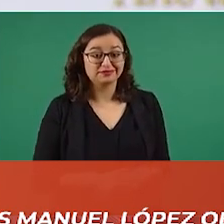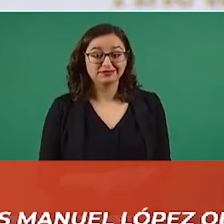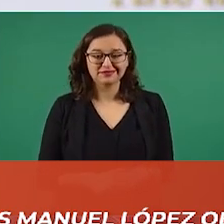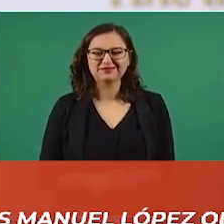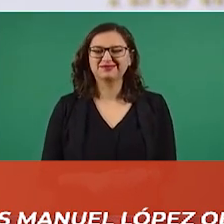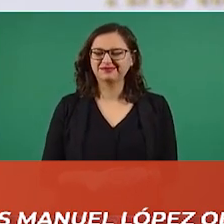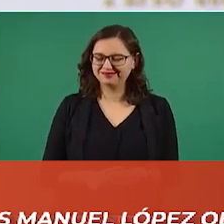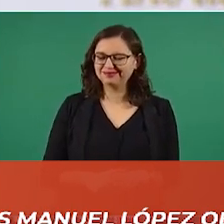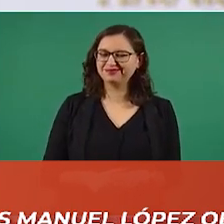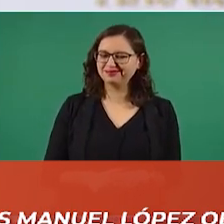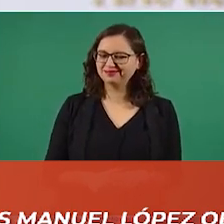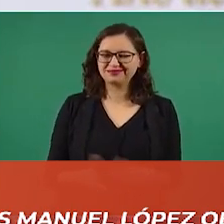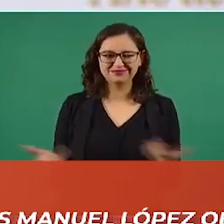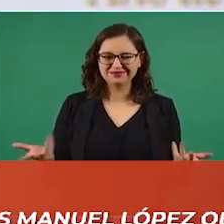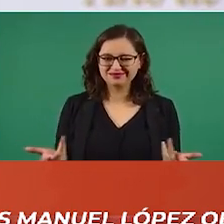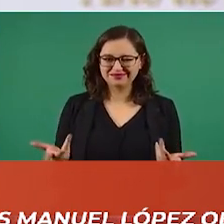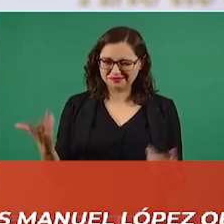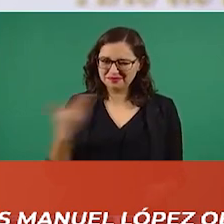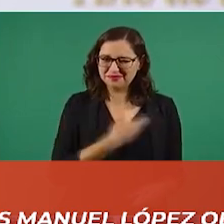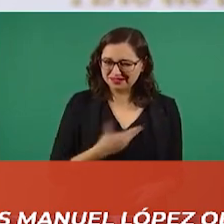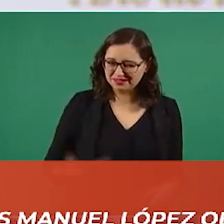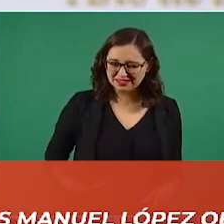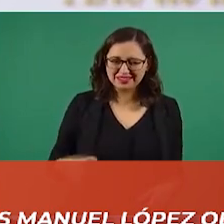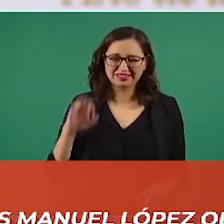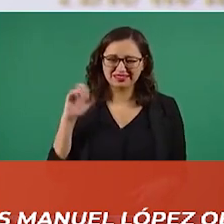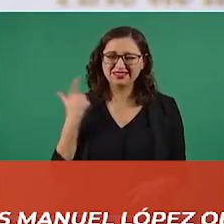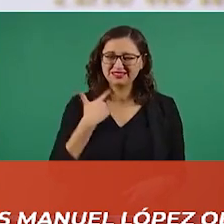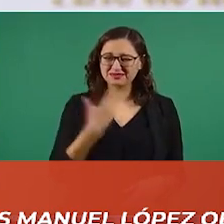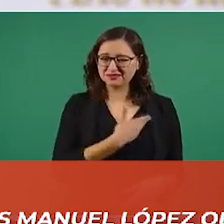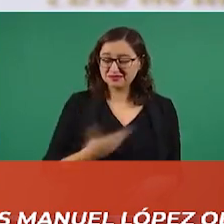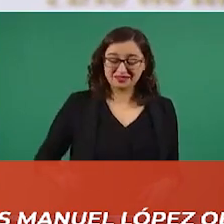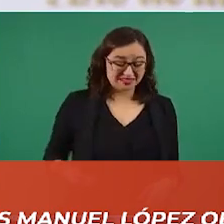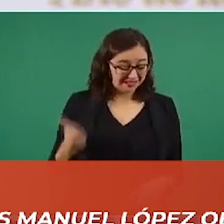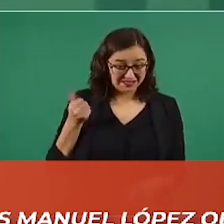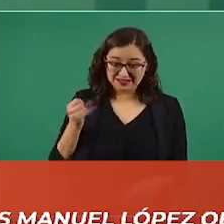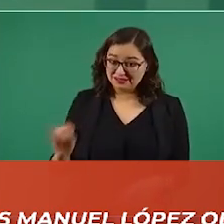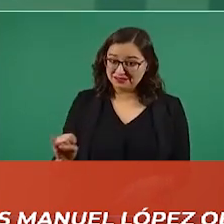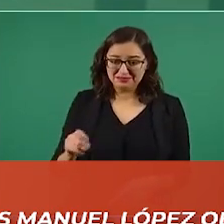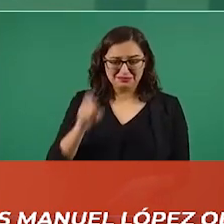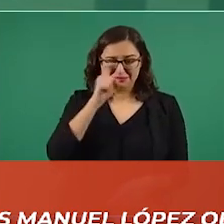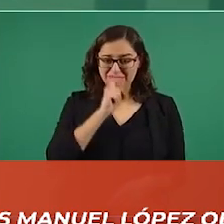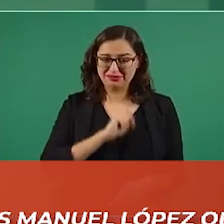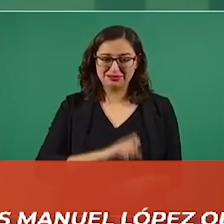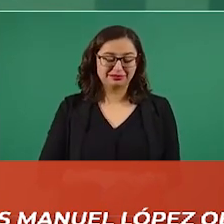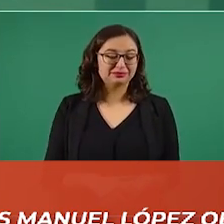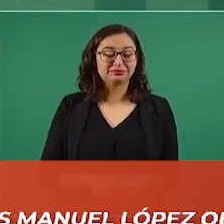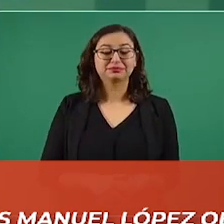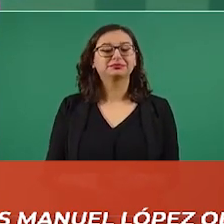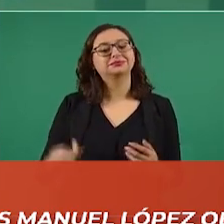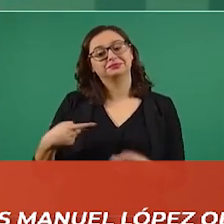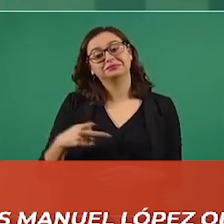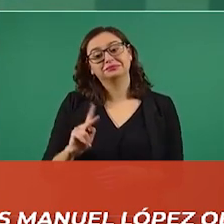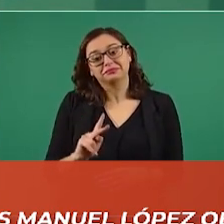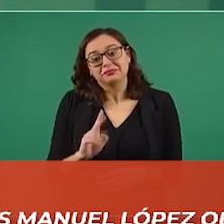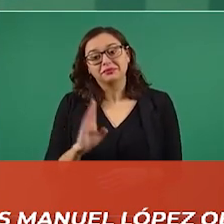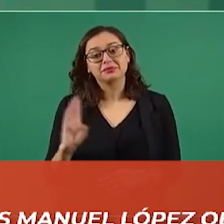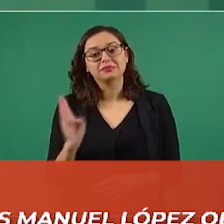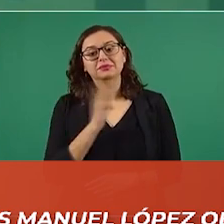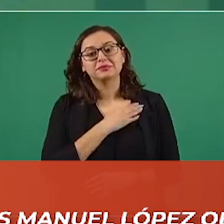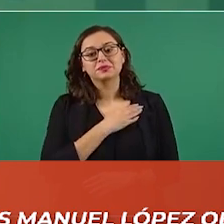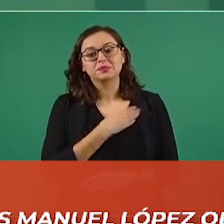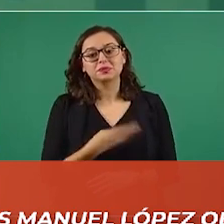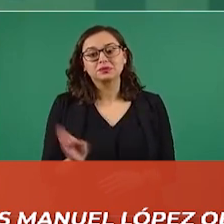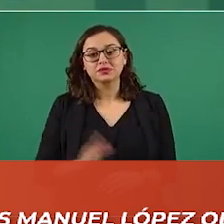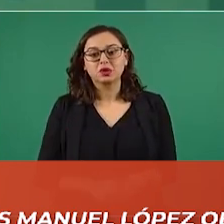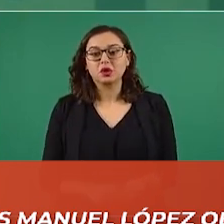Fíjense qué degradación. Bueno, pero me acuerdo que estábamos llegando al